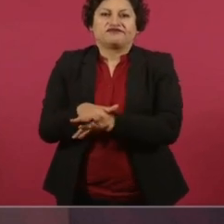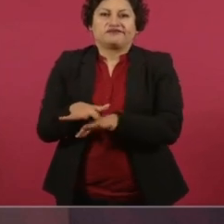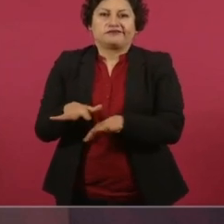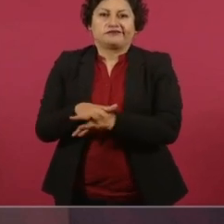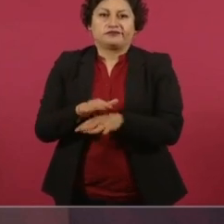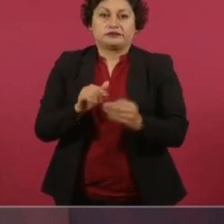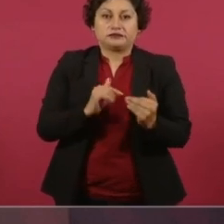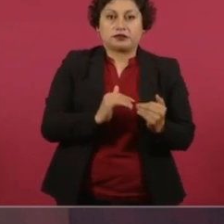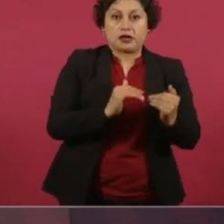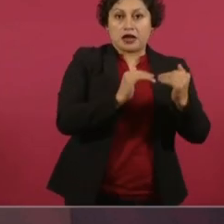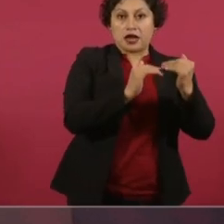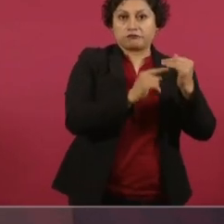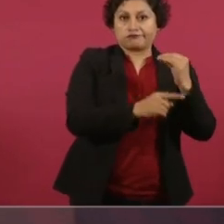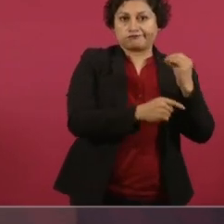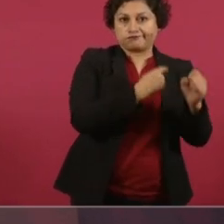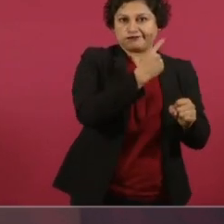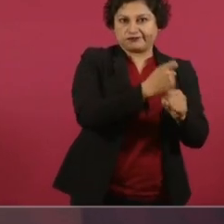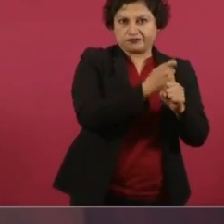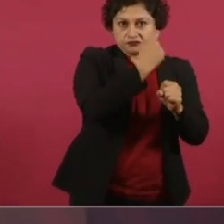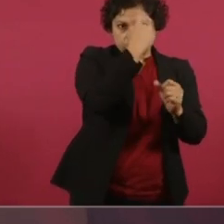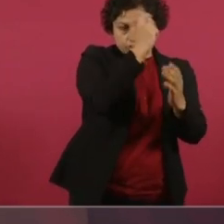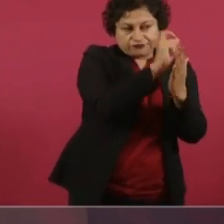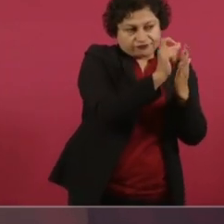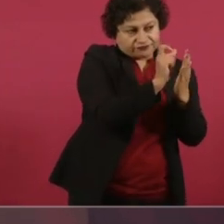primeras novelas.